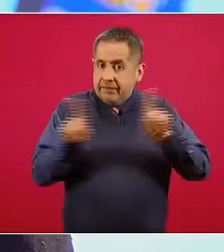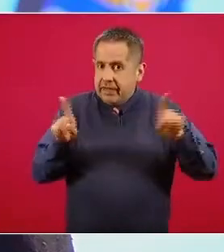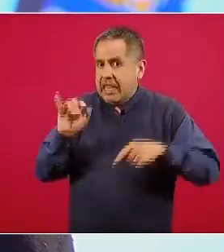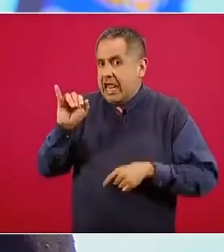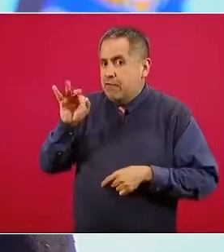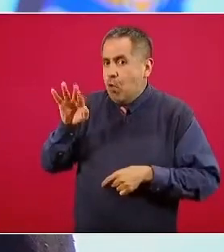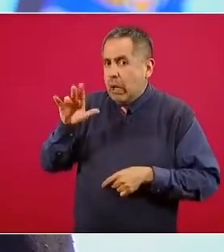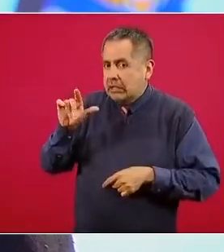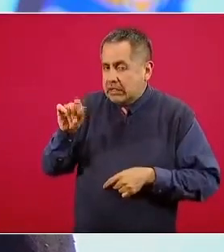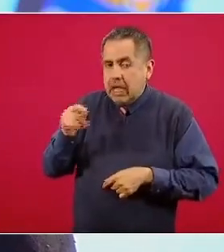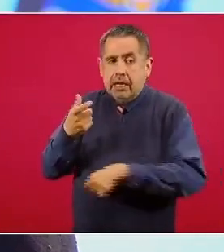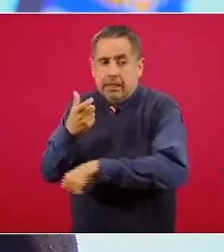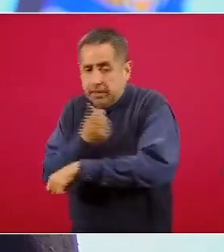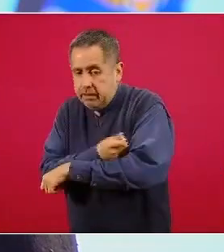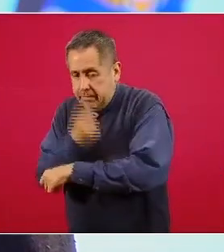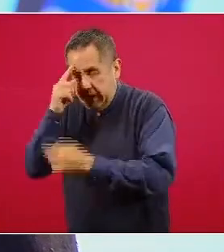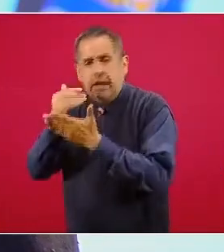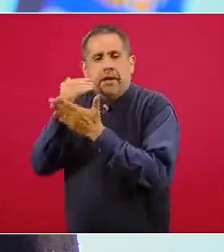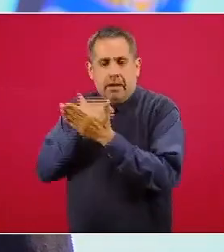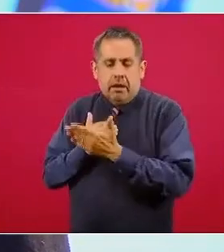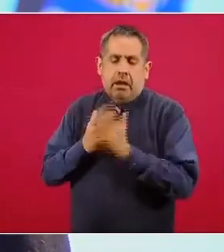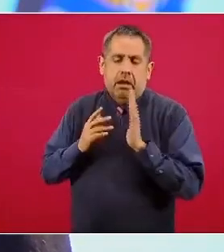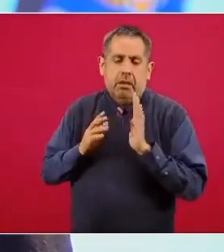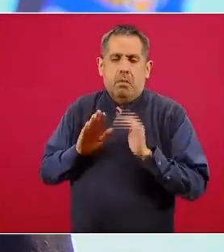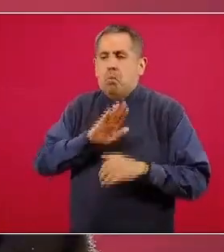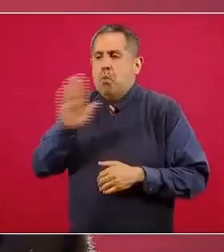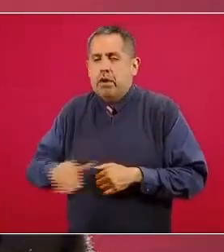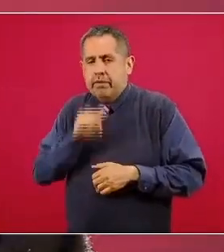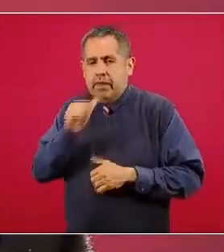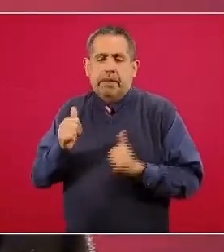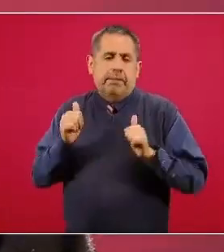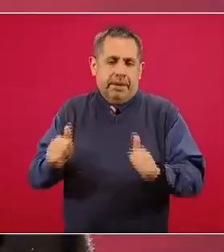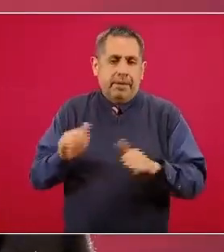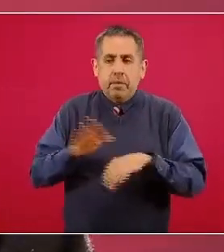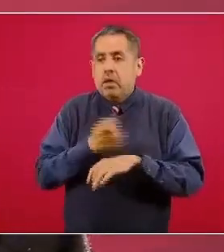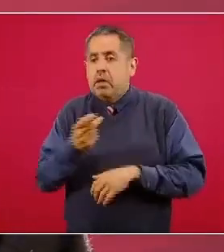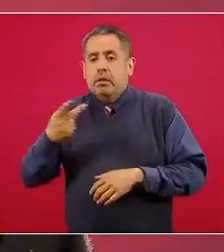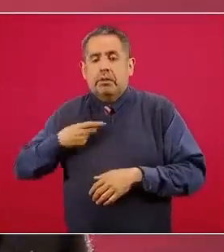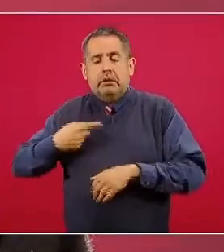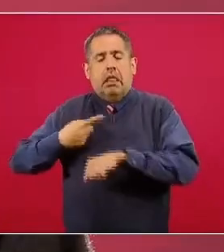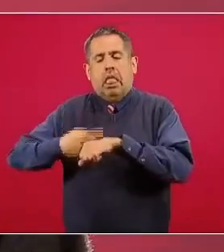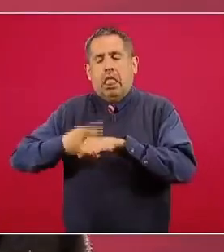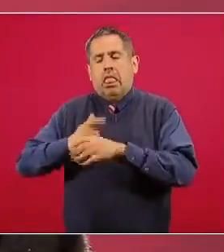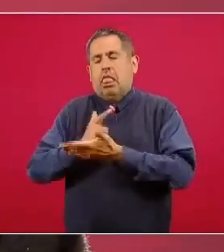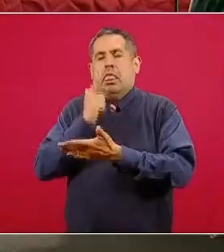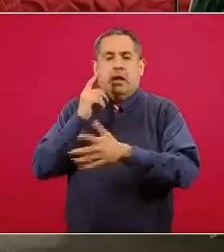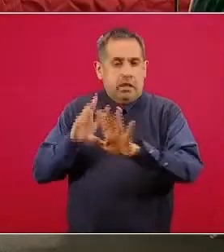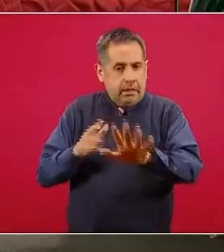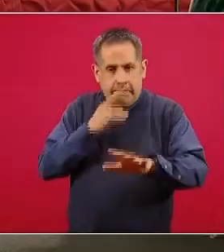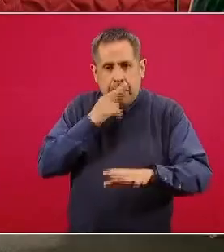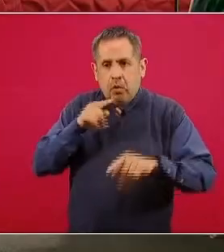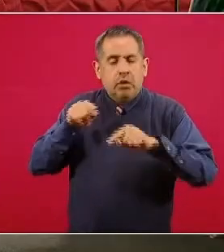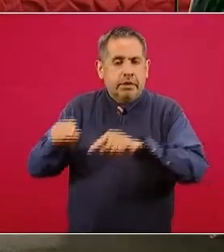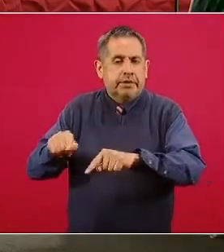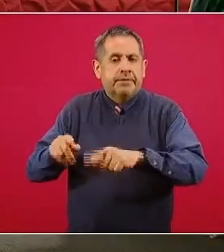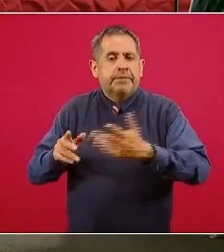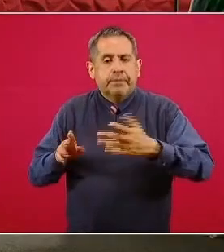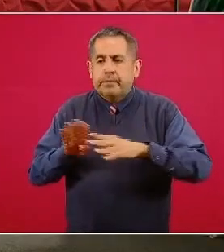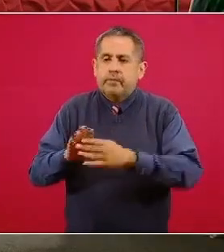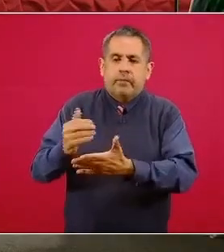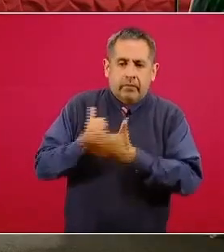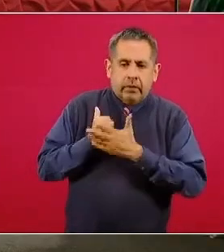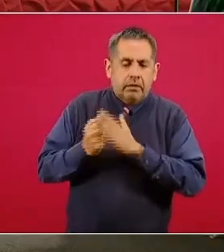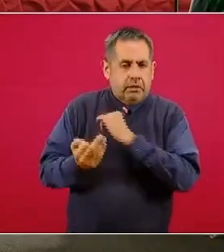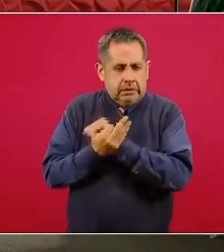muerte en personas que tienen alto riesgo de complicarse, que ya se explicaron cuáles son las poblaciones. Ayúdenos,